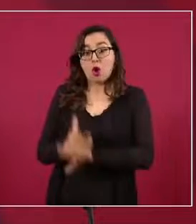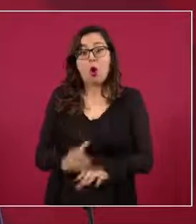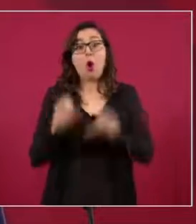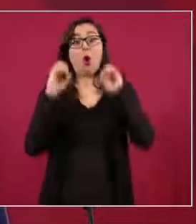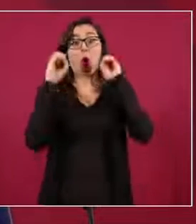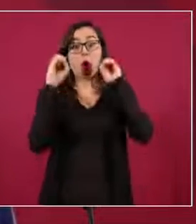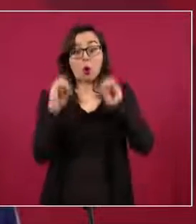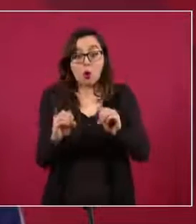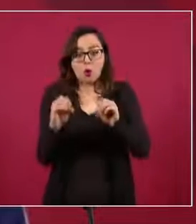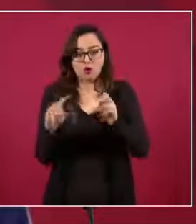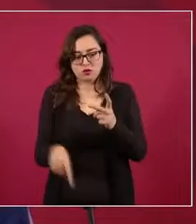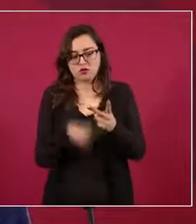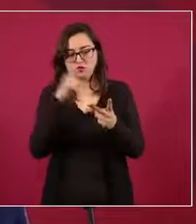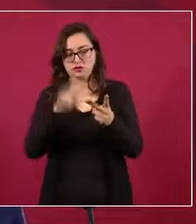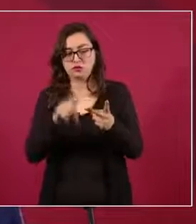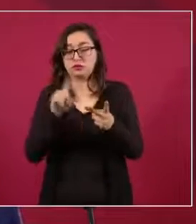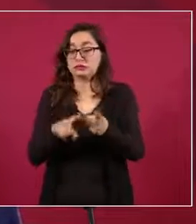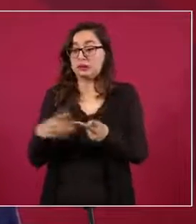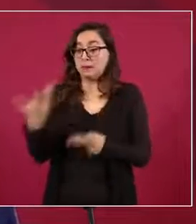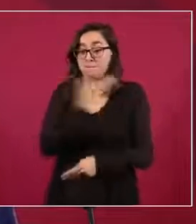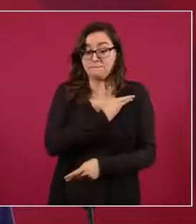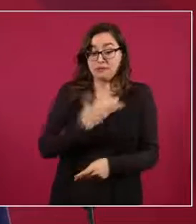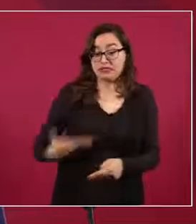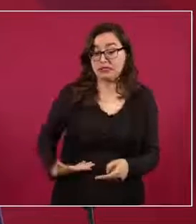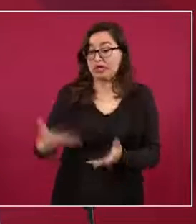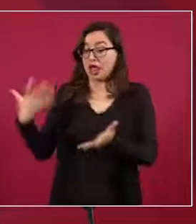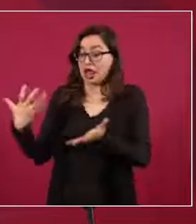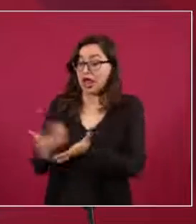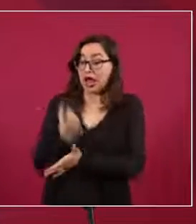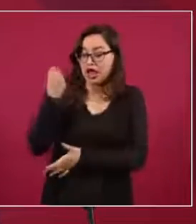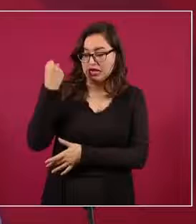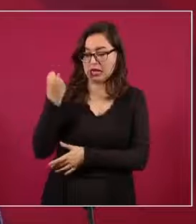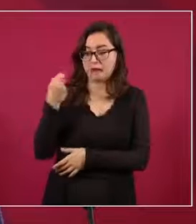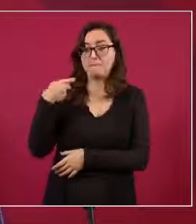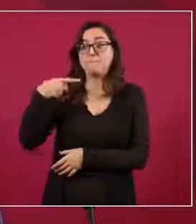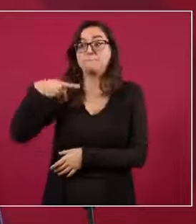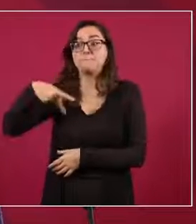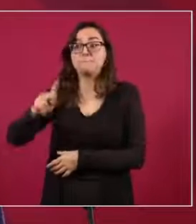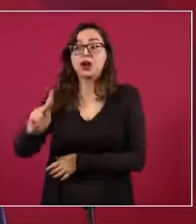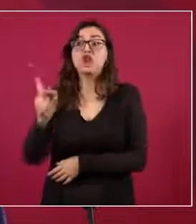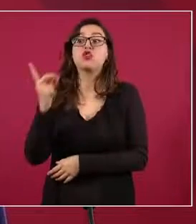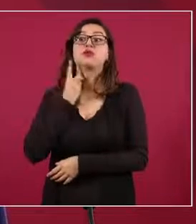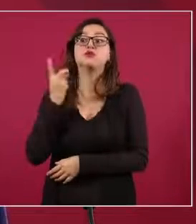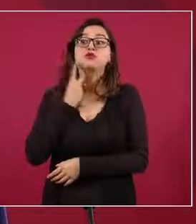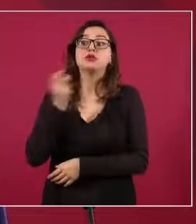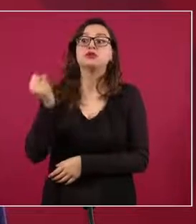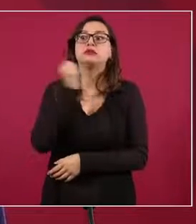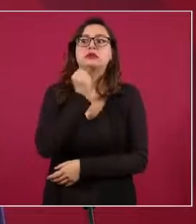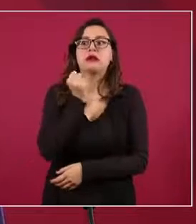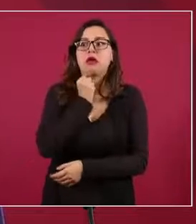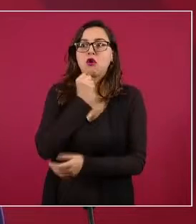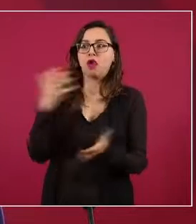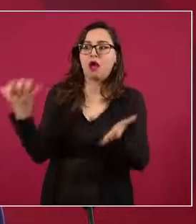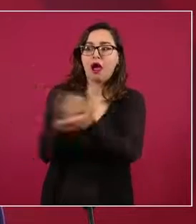se puedan llevar a cabo modificaciones y se limite